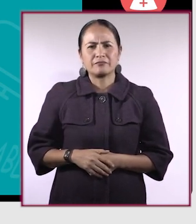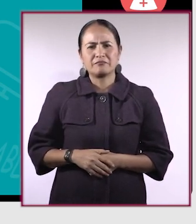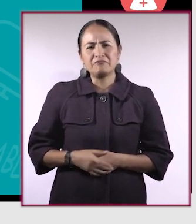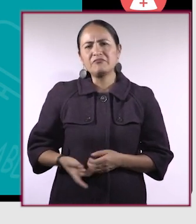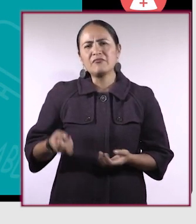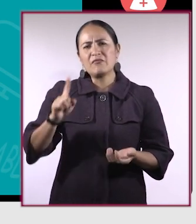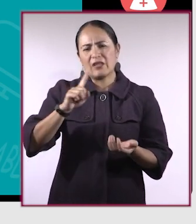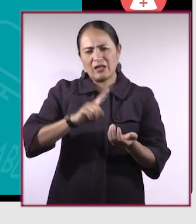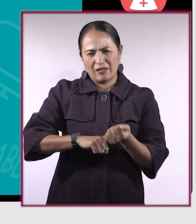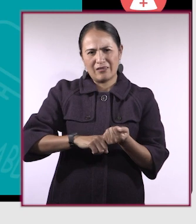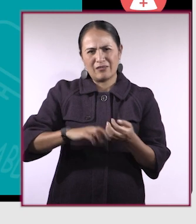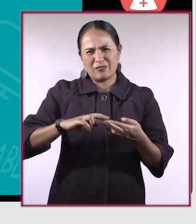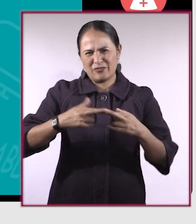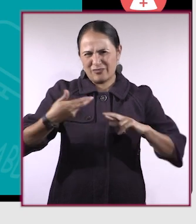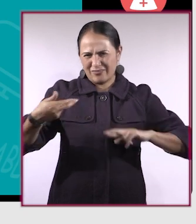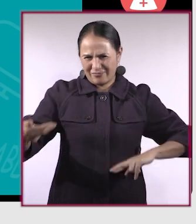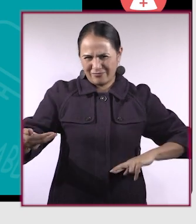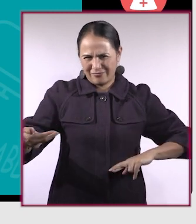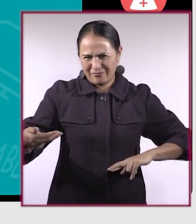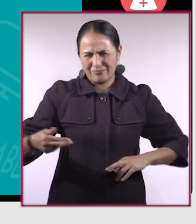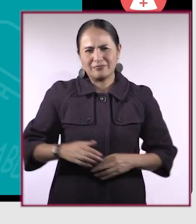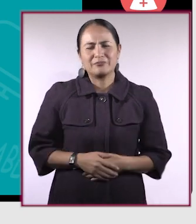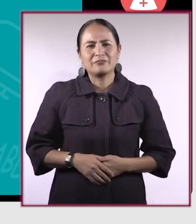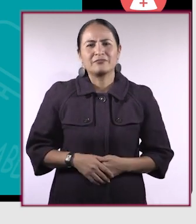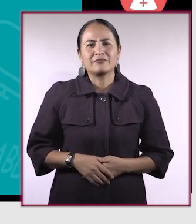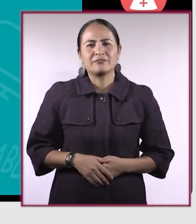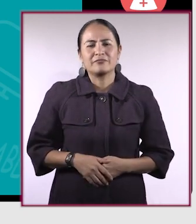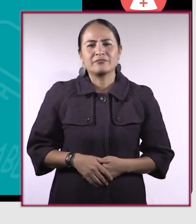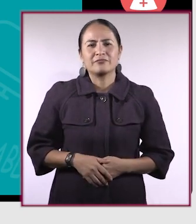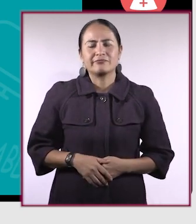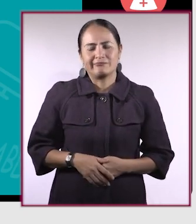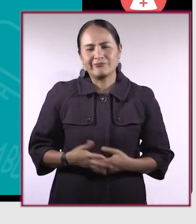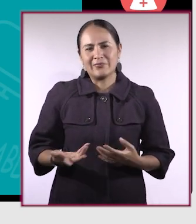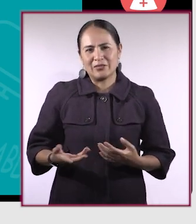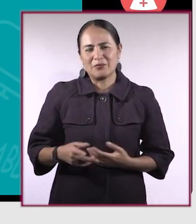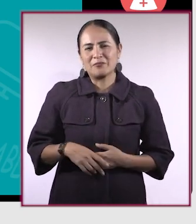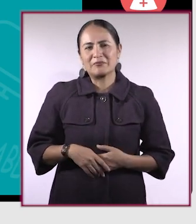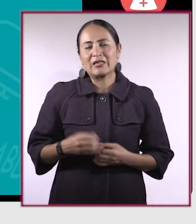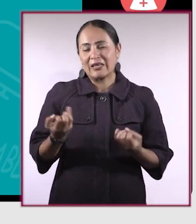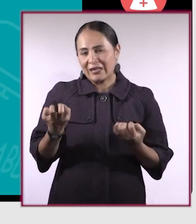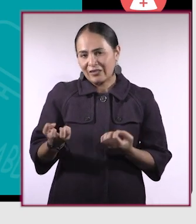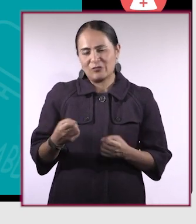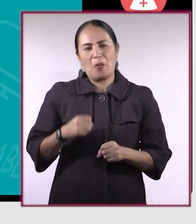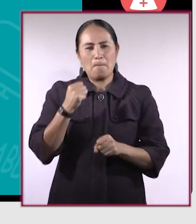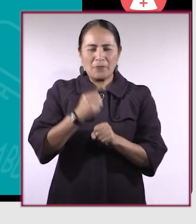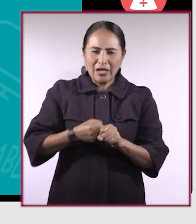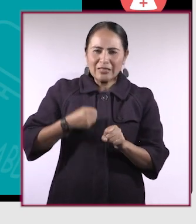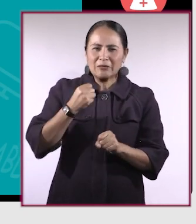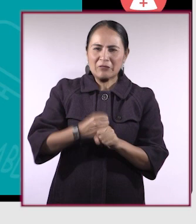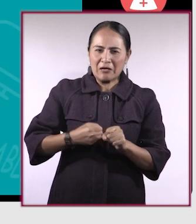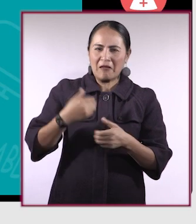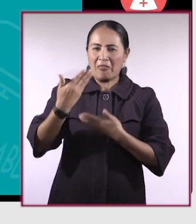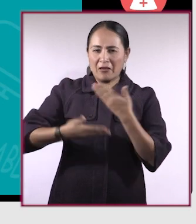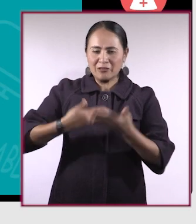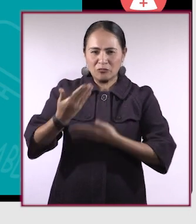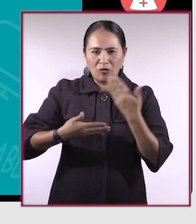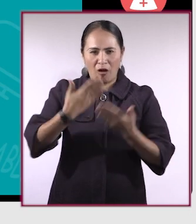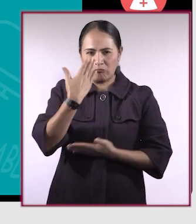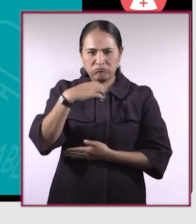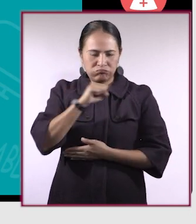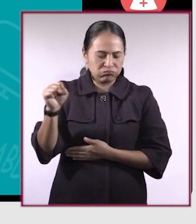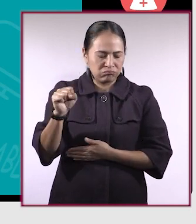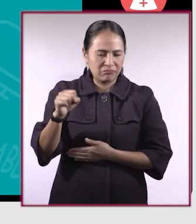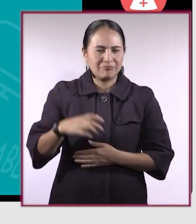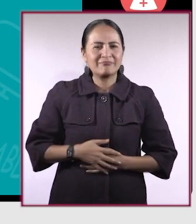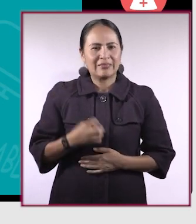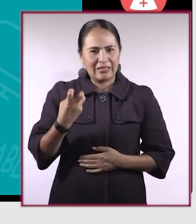El que tiene el bejuco, digamos, ¿no? Una liana, para llamarlo también en español. Sí, la práctica hace al maestro, siempre eso